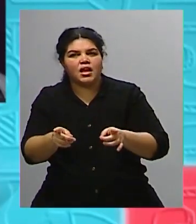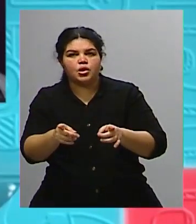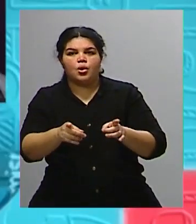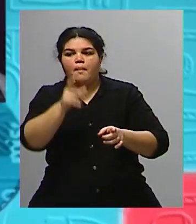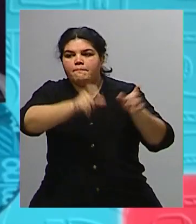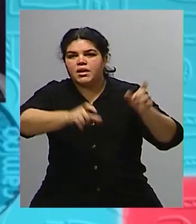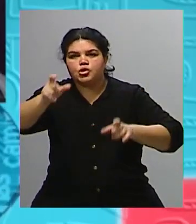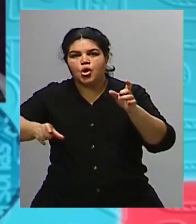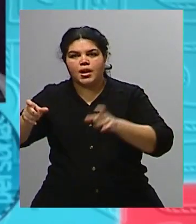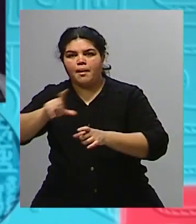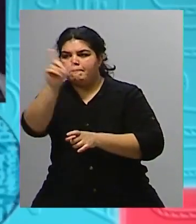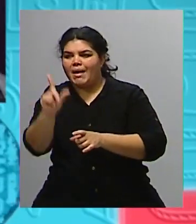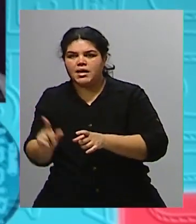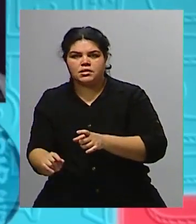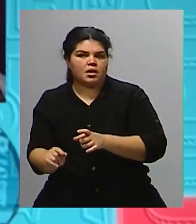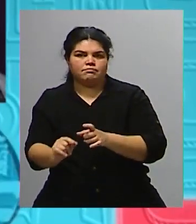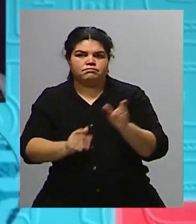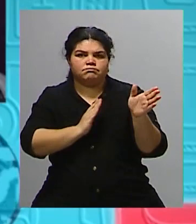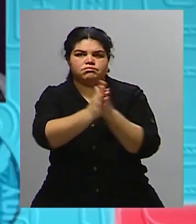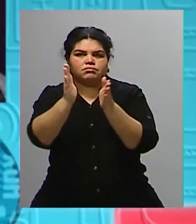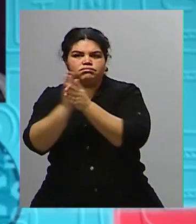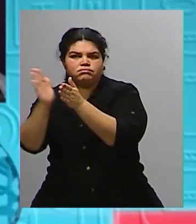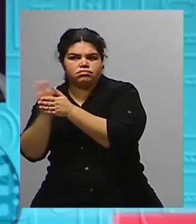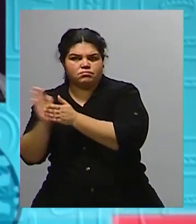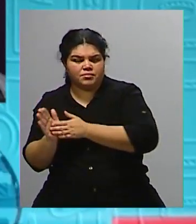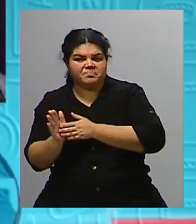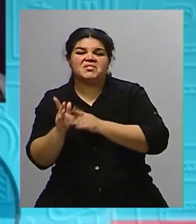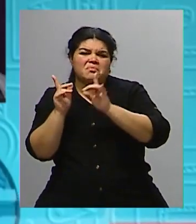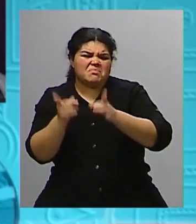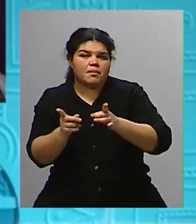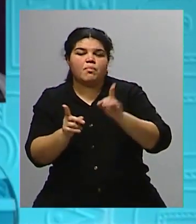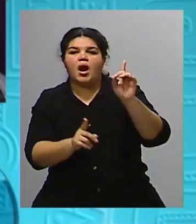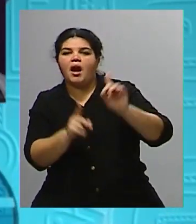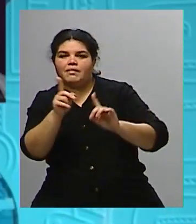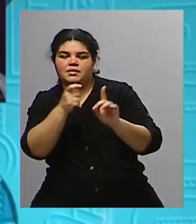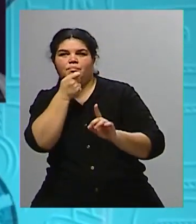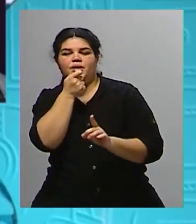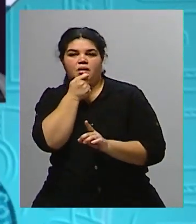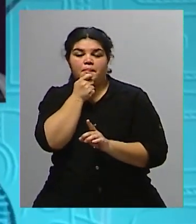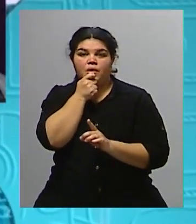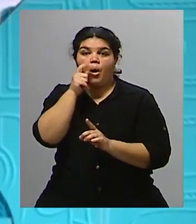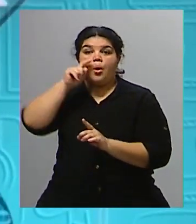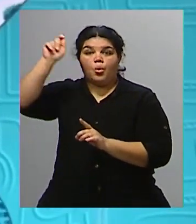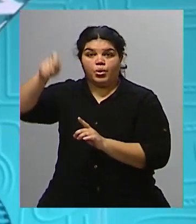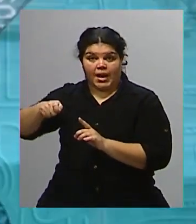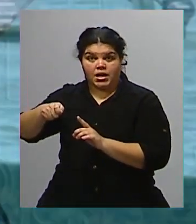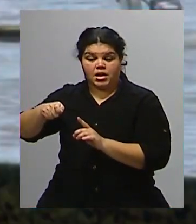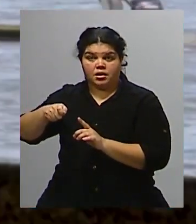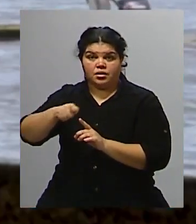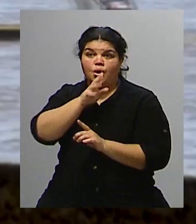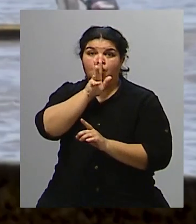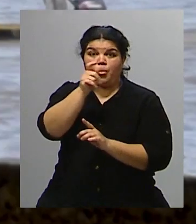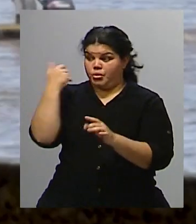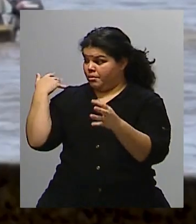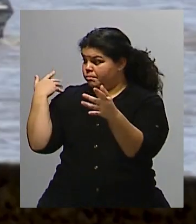en términos cuantitativos la cantidad de gente que emigró desde Ucrania, que se vio forzada a emigrar desde la invasión rusa hasta la fecha, es